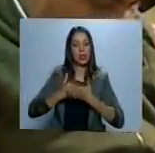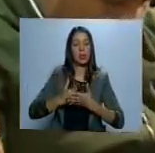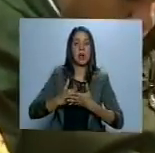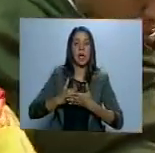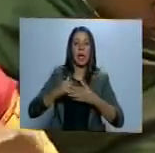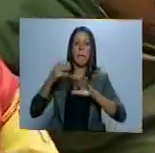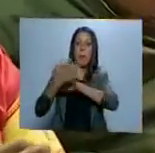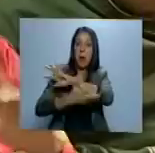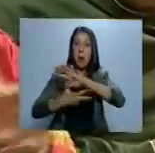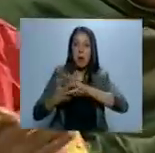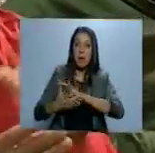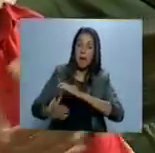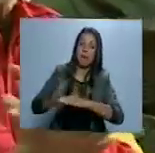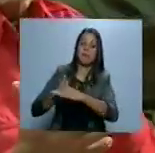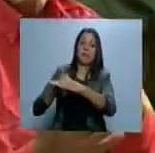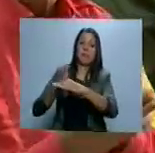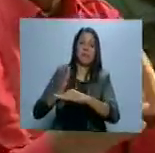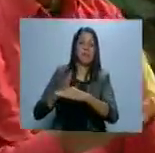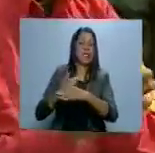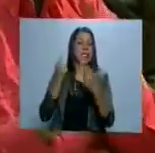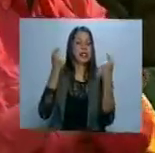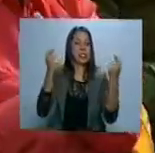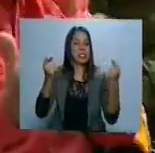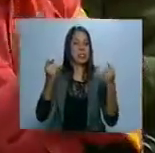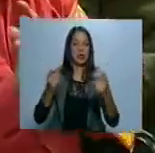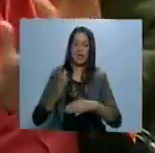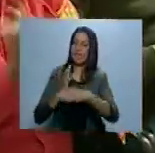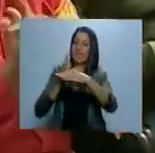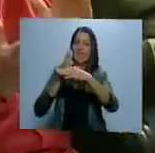circunstancias, ni habrá